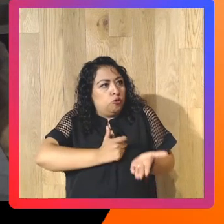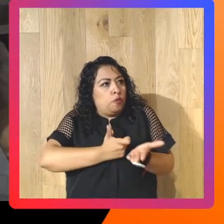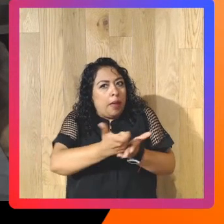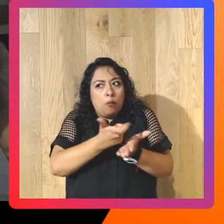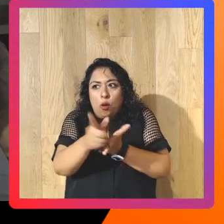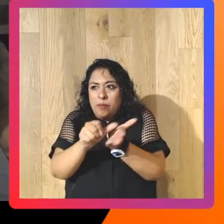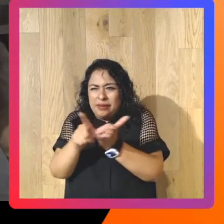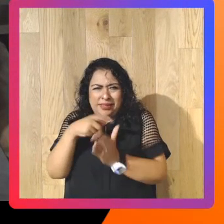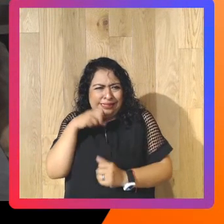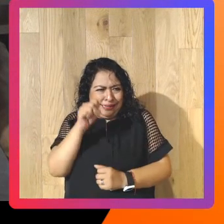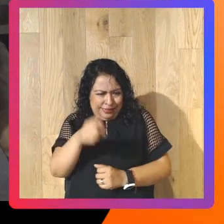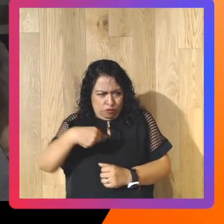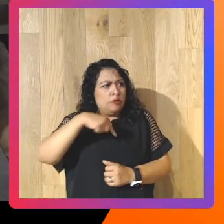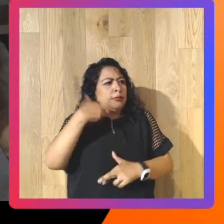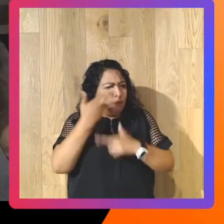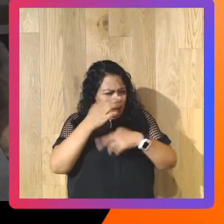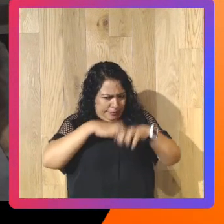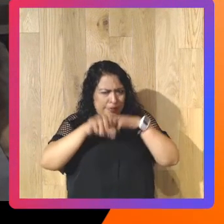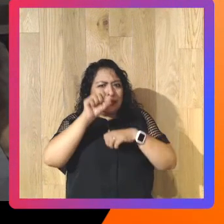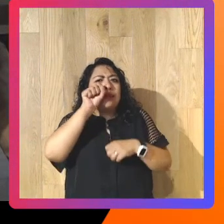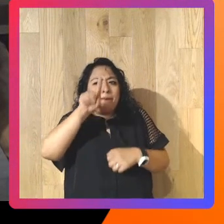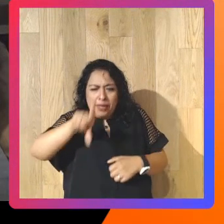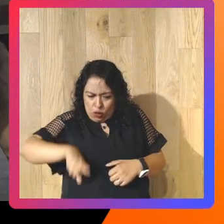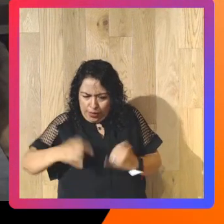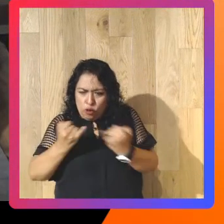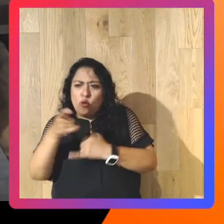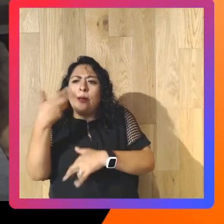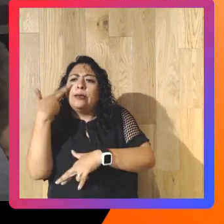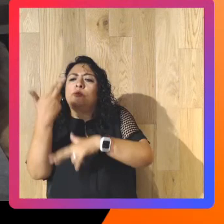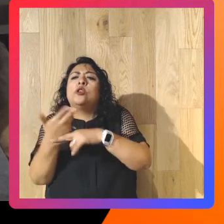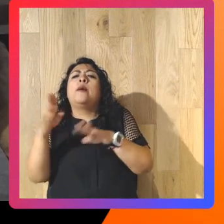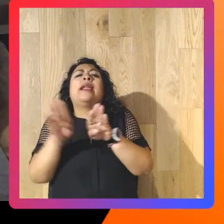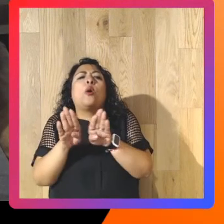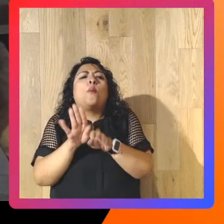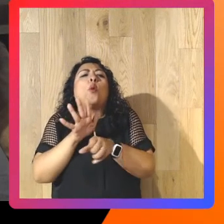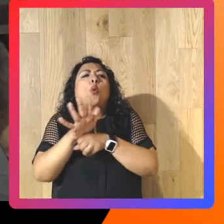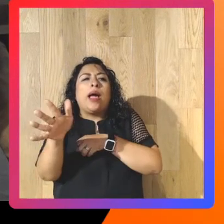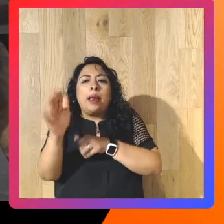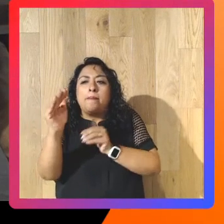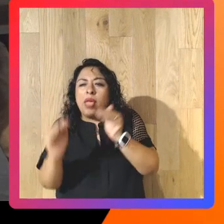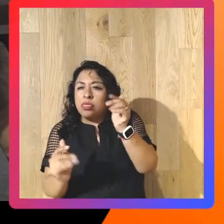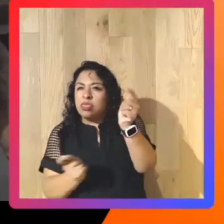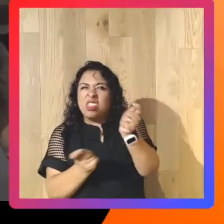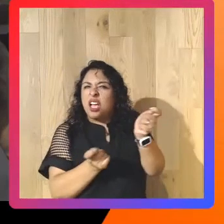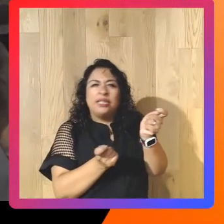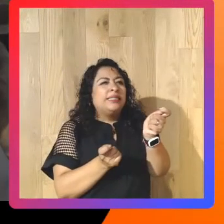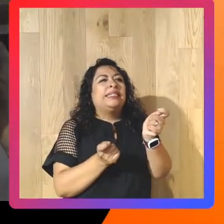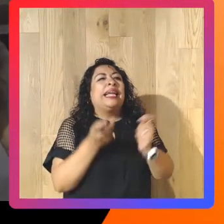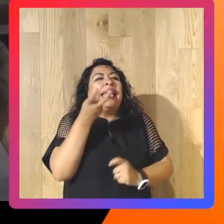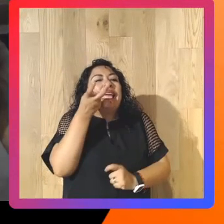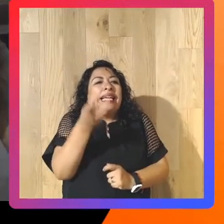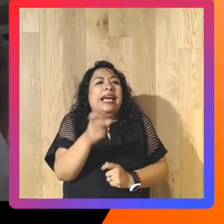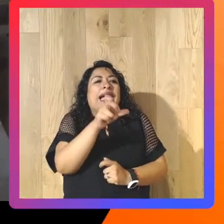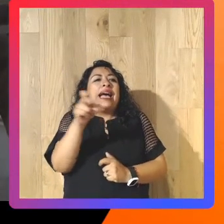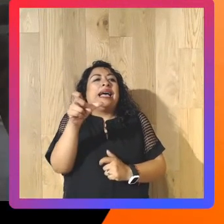Y claro que es lo que nos toca a las empresas, pero también al gobierno lo que le toca es disminuir las regulaciones. Esto sobre todo